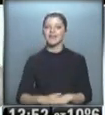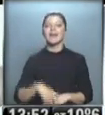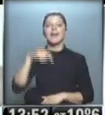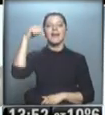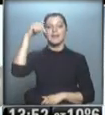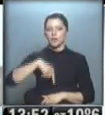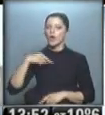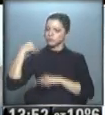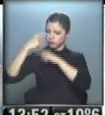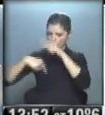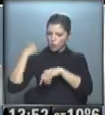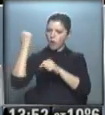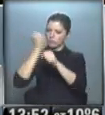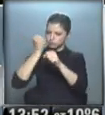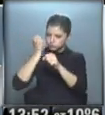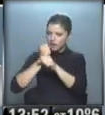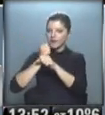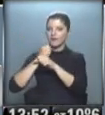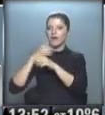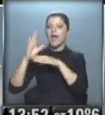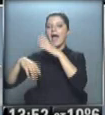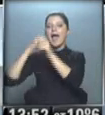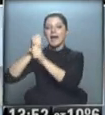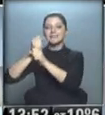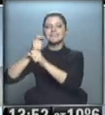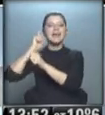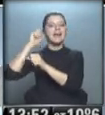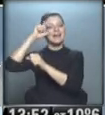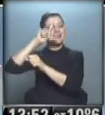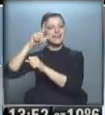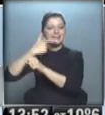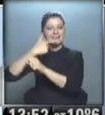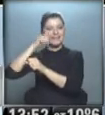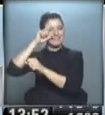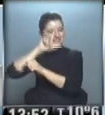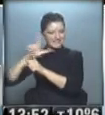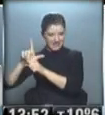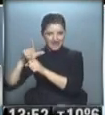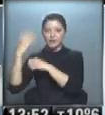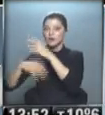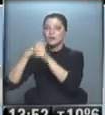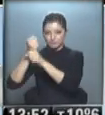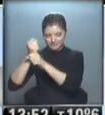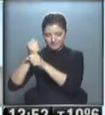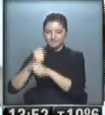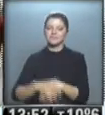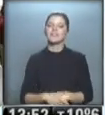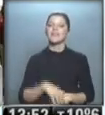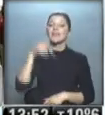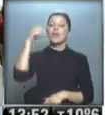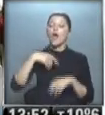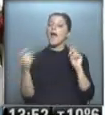a ir por más vamos a llegar a Villa gracias asunta gracias a todos y ahora ahora